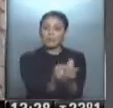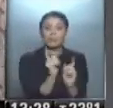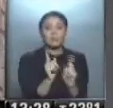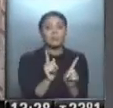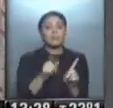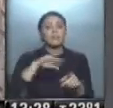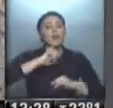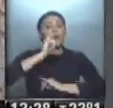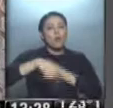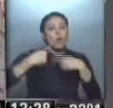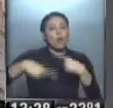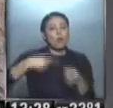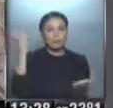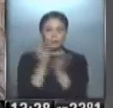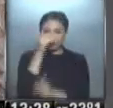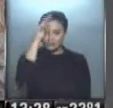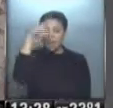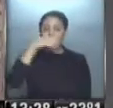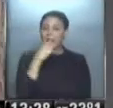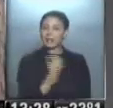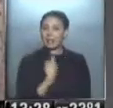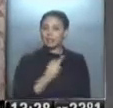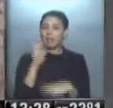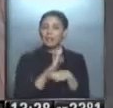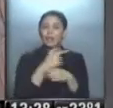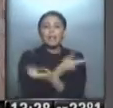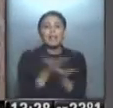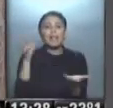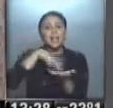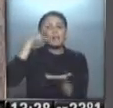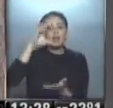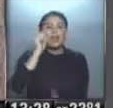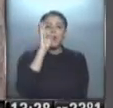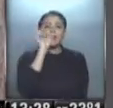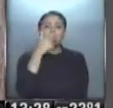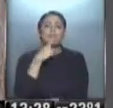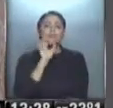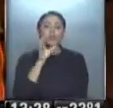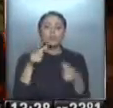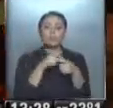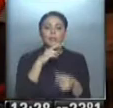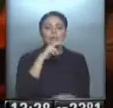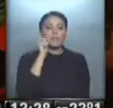siguió su formación teatral y ahora como director y dramaturgo está presentando en el Teatro del Abasto Vago.